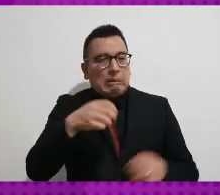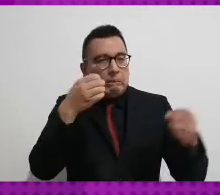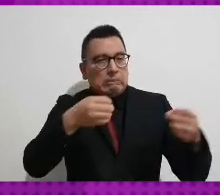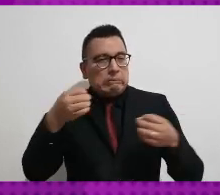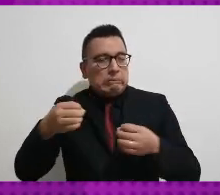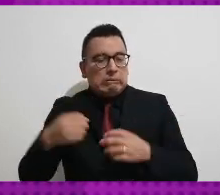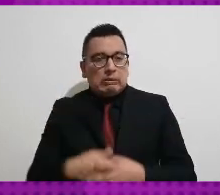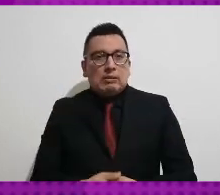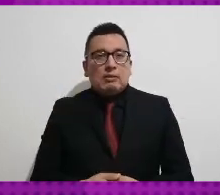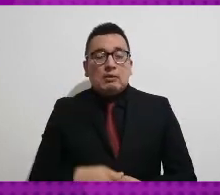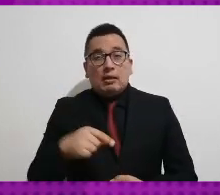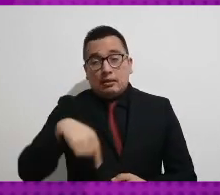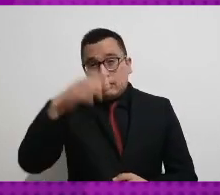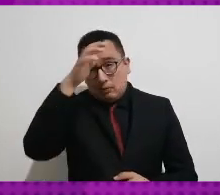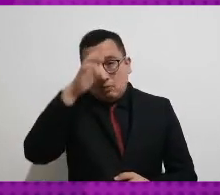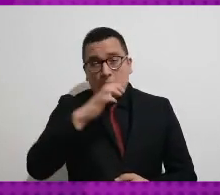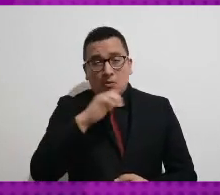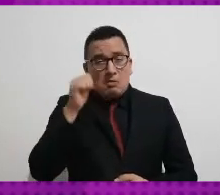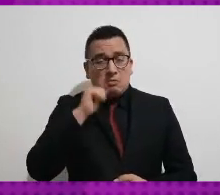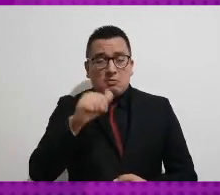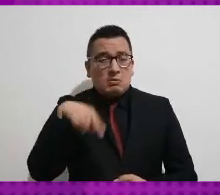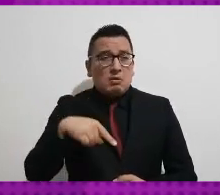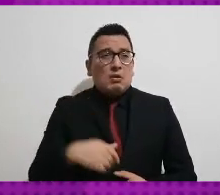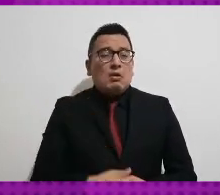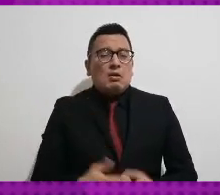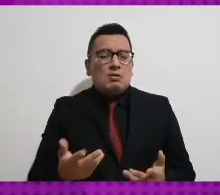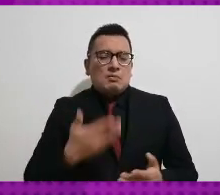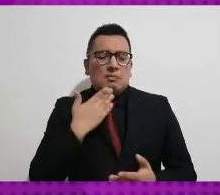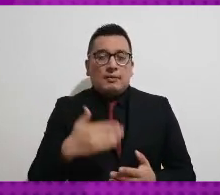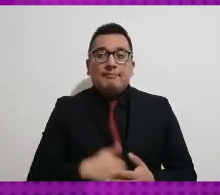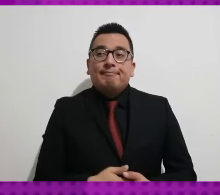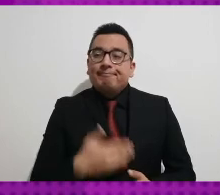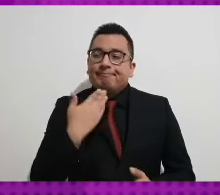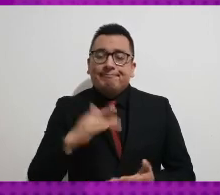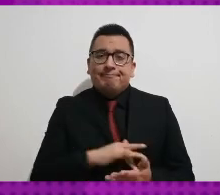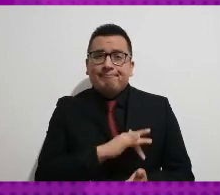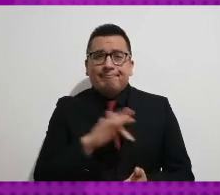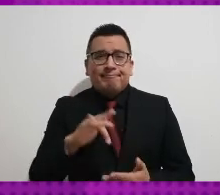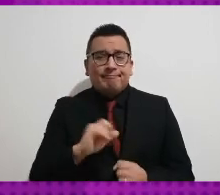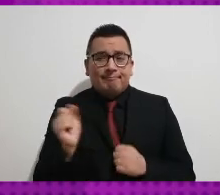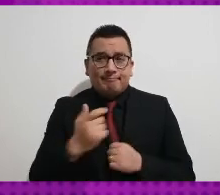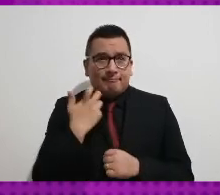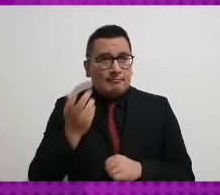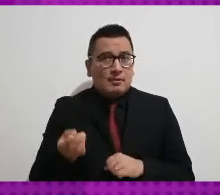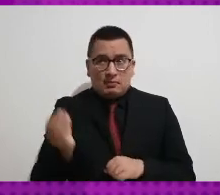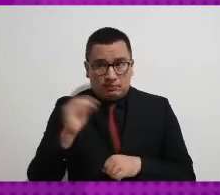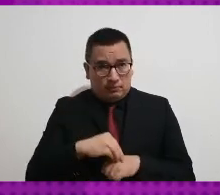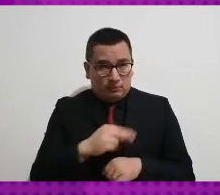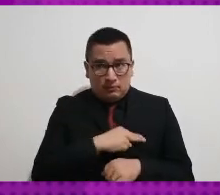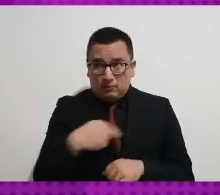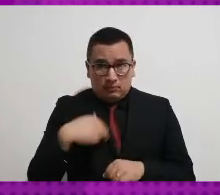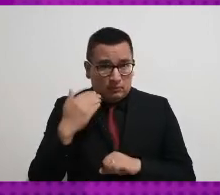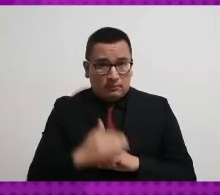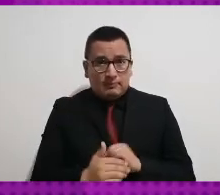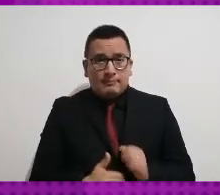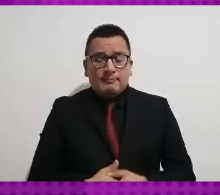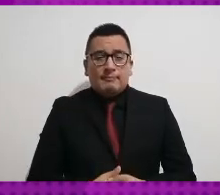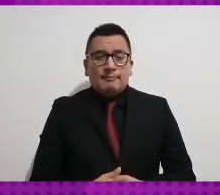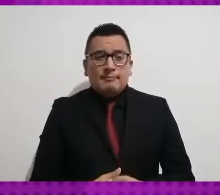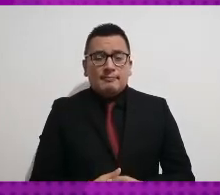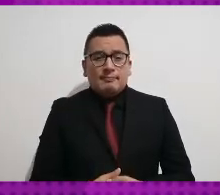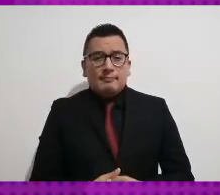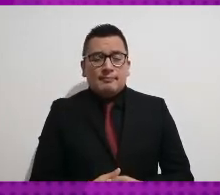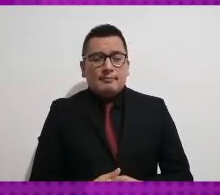activa siempre la delegación de Coahuila, los representantes de Coahuila. Señor Contralor, pues muchísimas gracias. No sé si quiera comentar algo para cerrar el